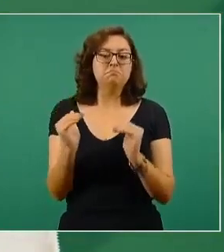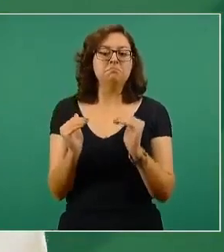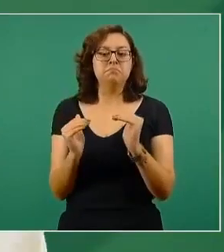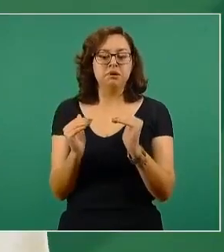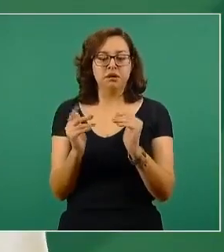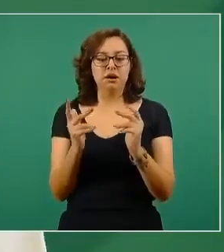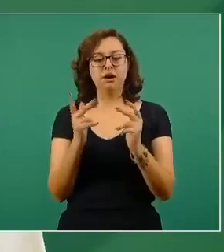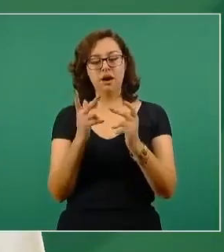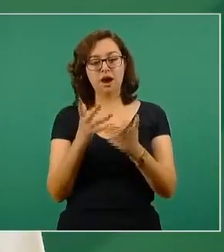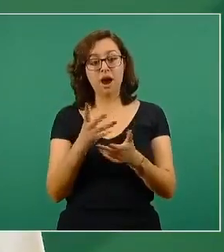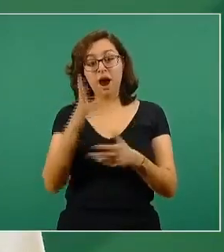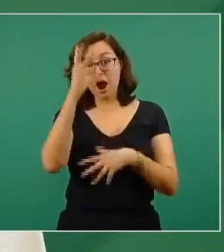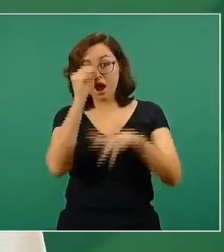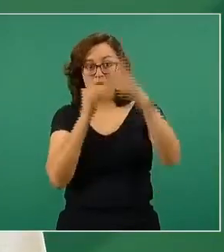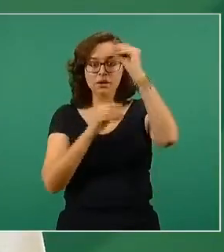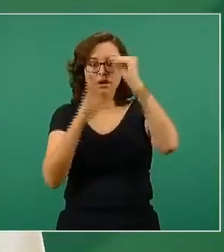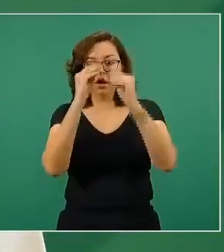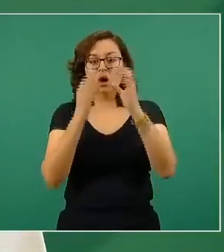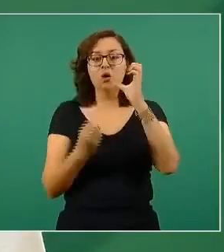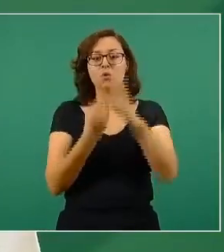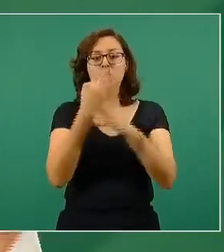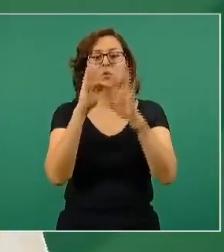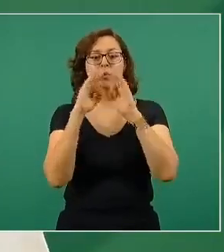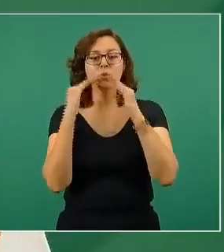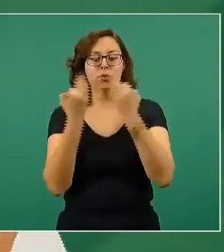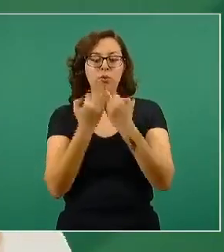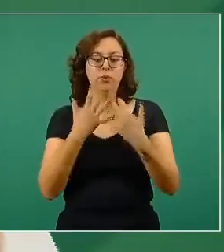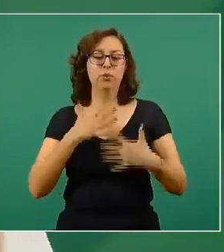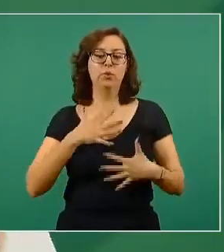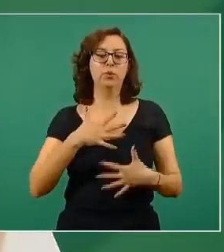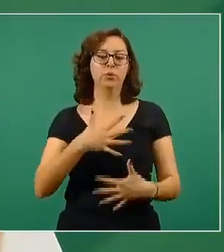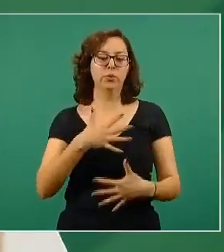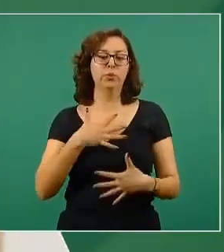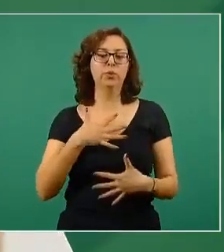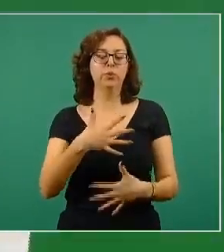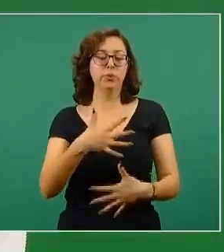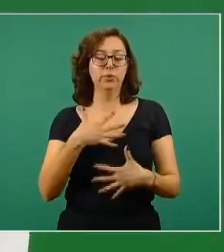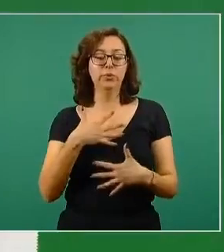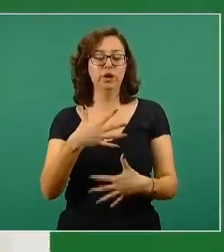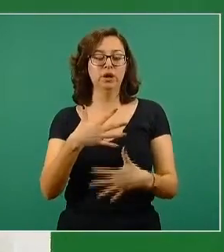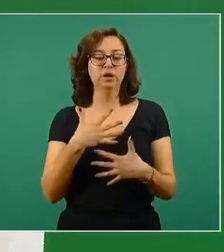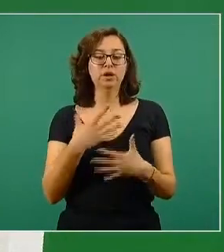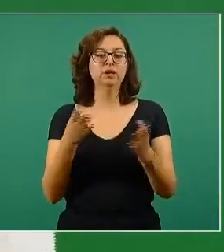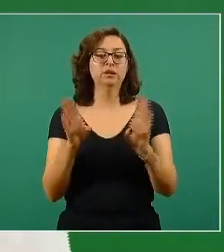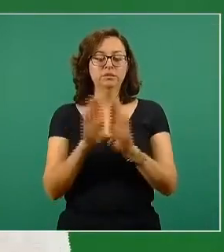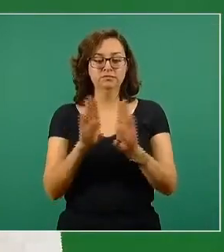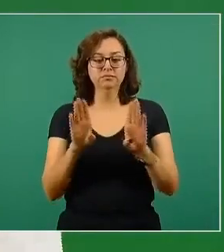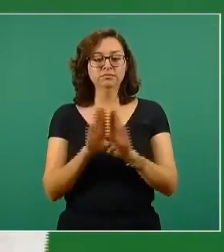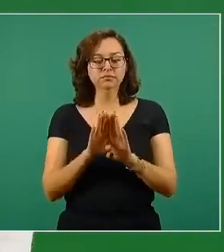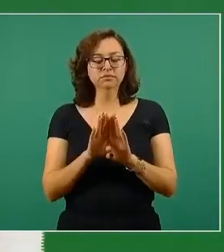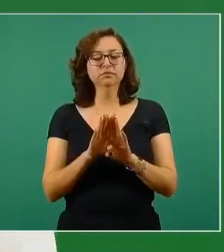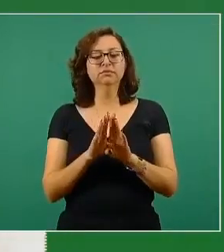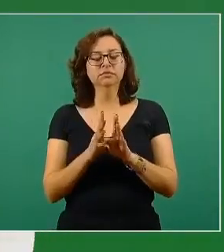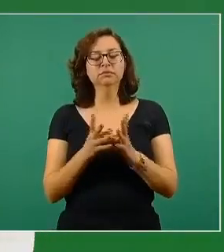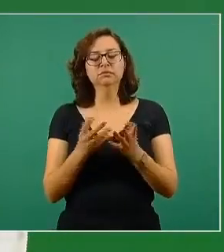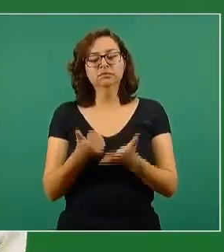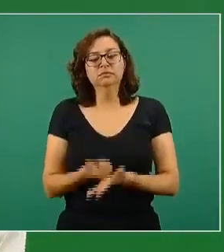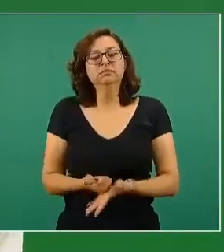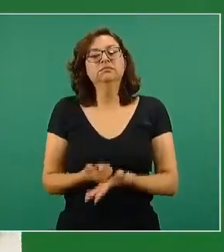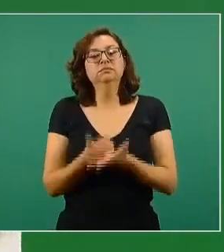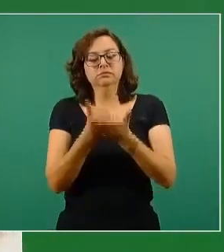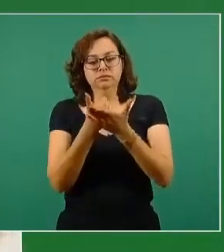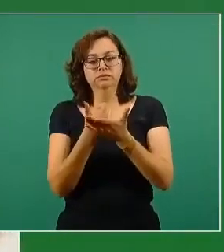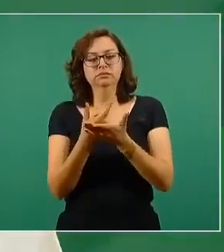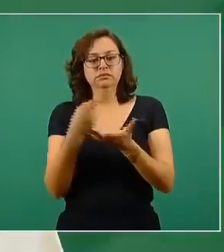flexibilidad o de distensibilidad de los pulmones mediante el reforzamiento de ciertos músculos que se involucran